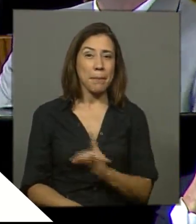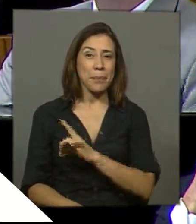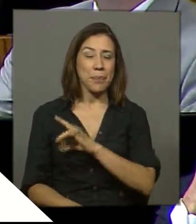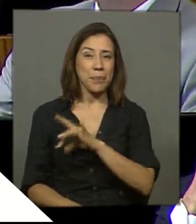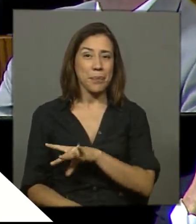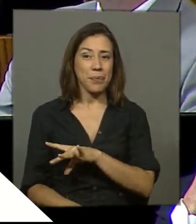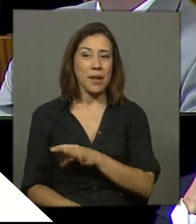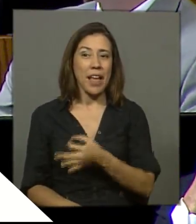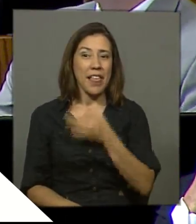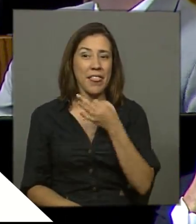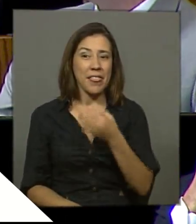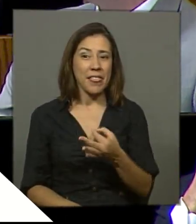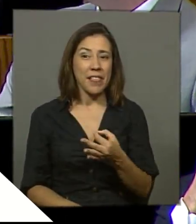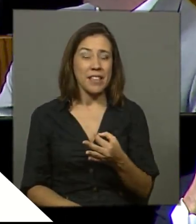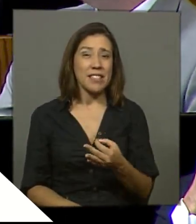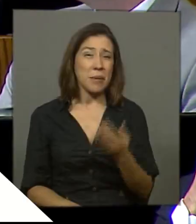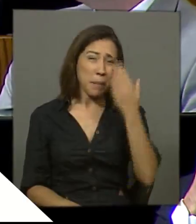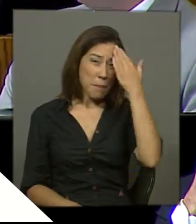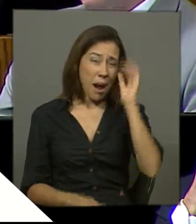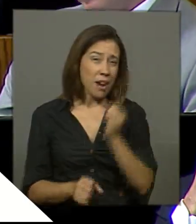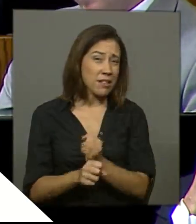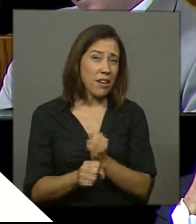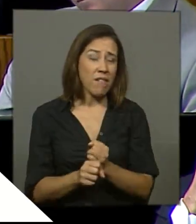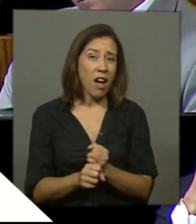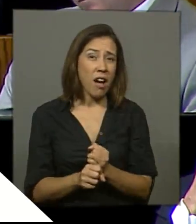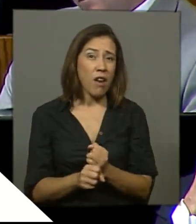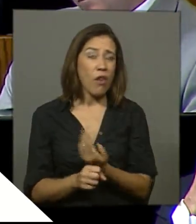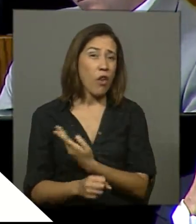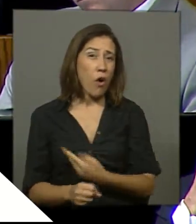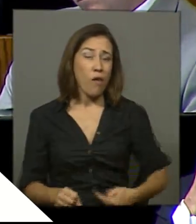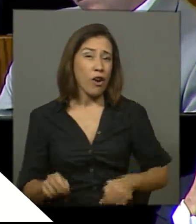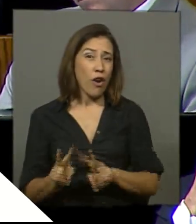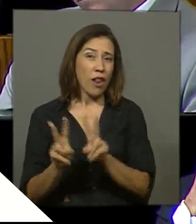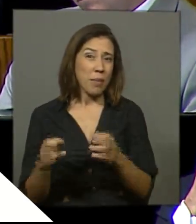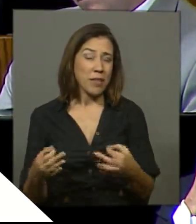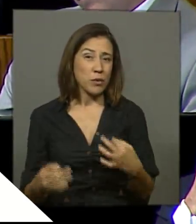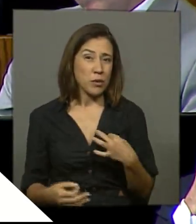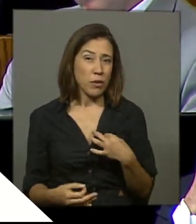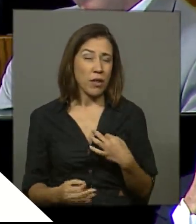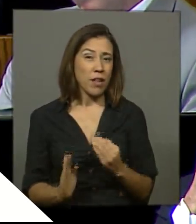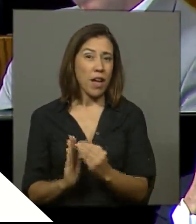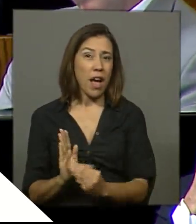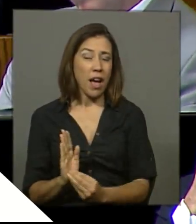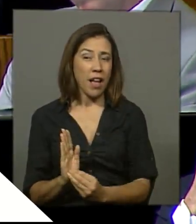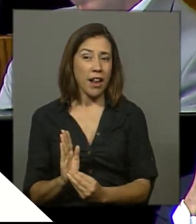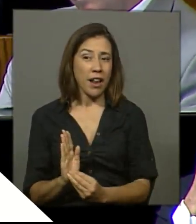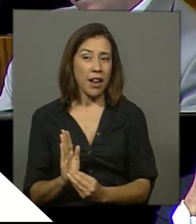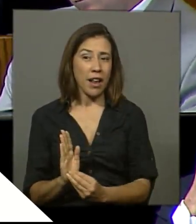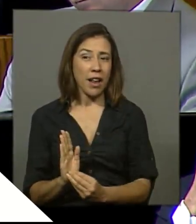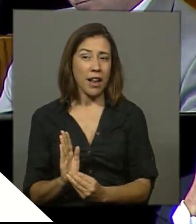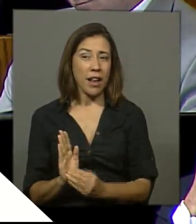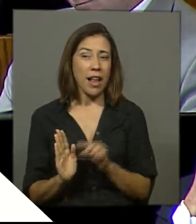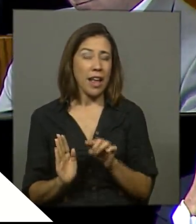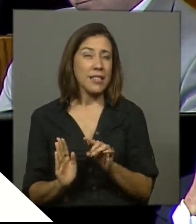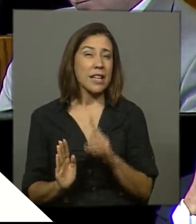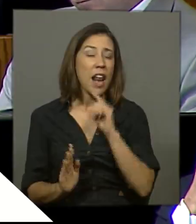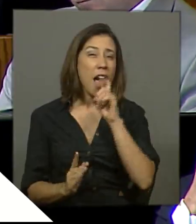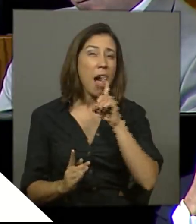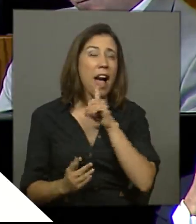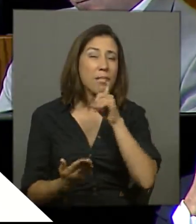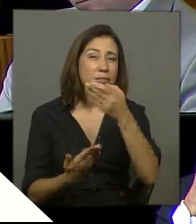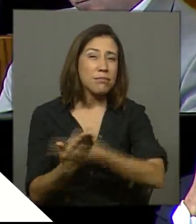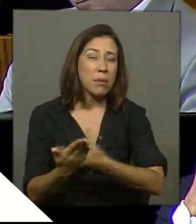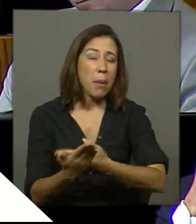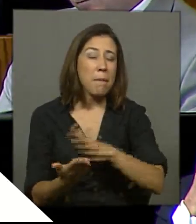chilenos forma deficiente el actuar del gobierno en esta materia según los datos de la enusc que es por lejos la encuesta